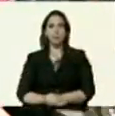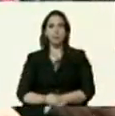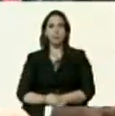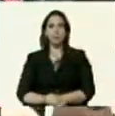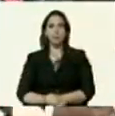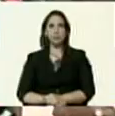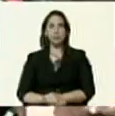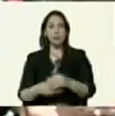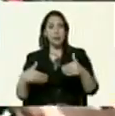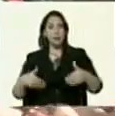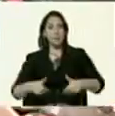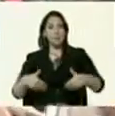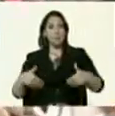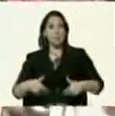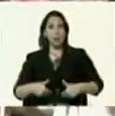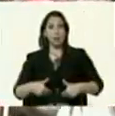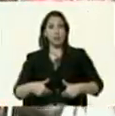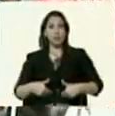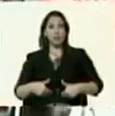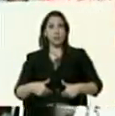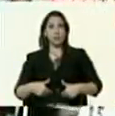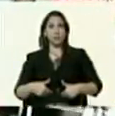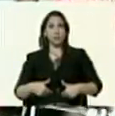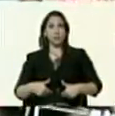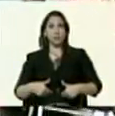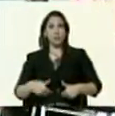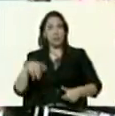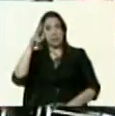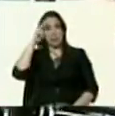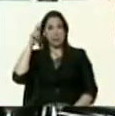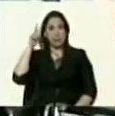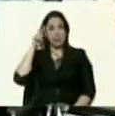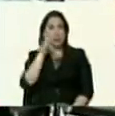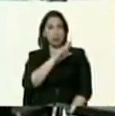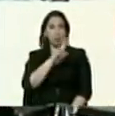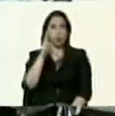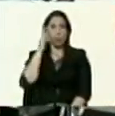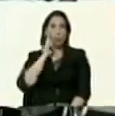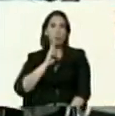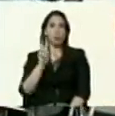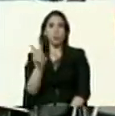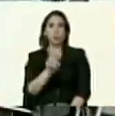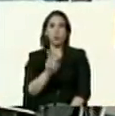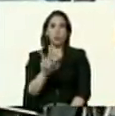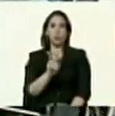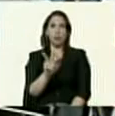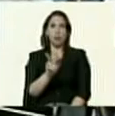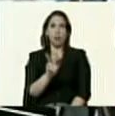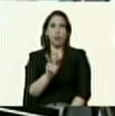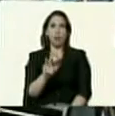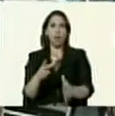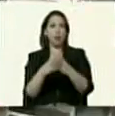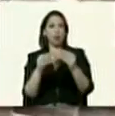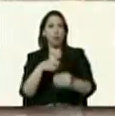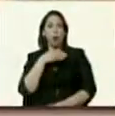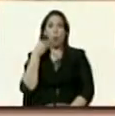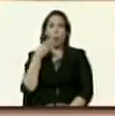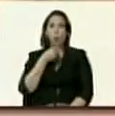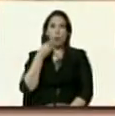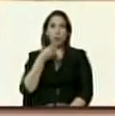A un esfuerzo que se hace, la Cancillería de la República Bolivariana de Venezuela, toda su juventud,